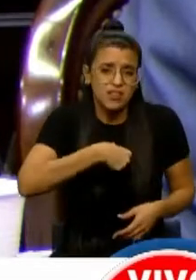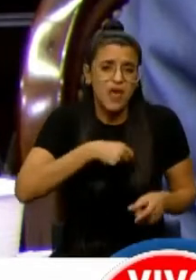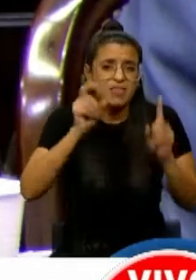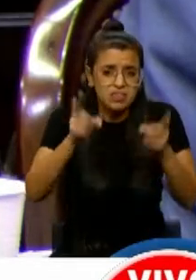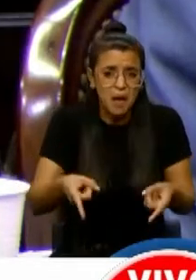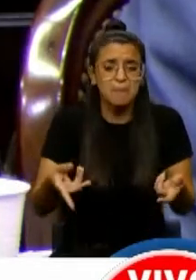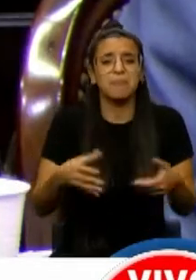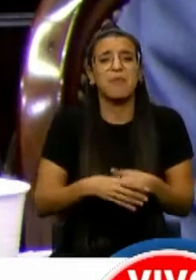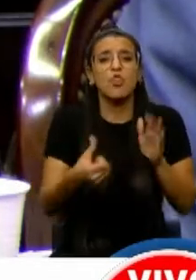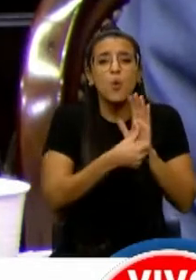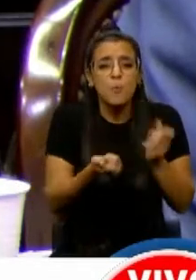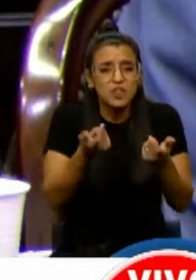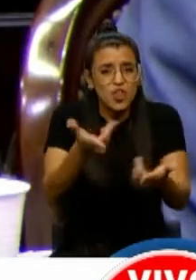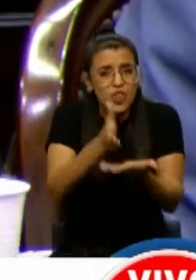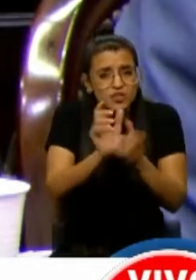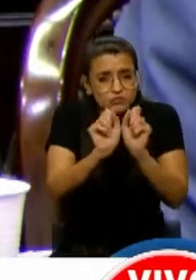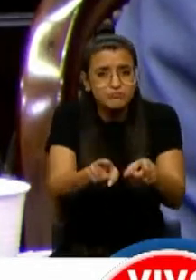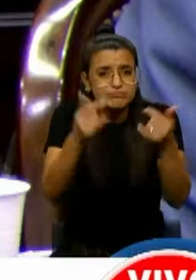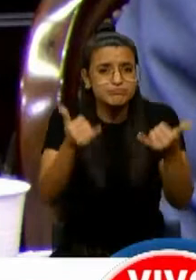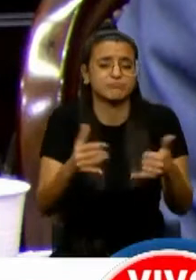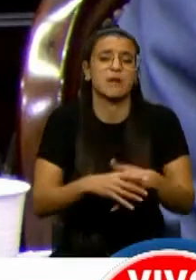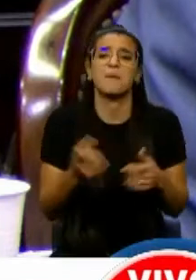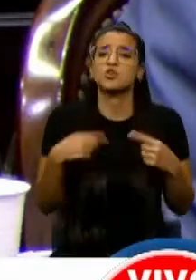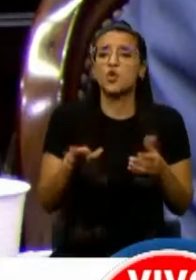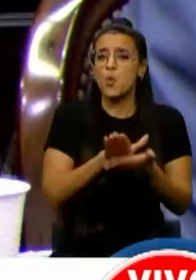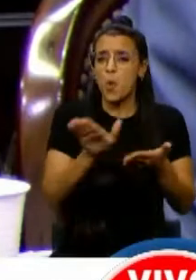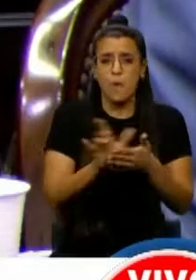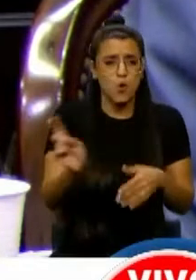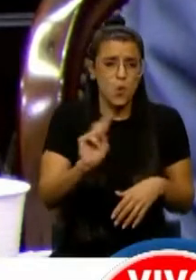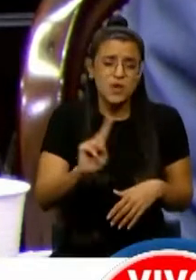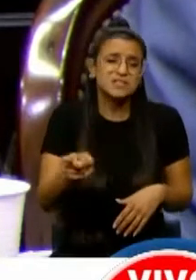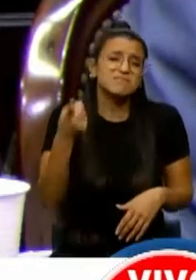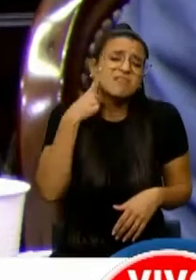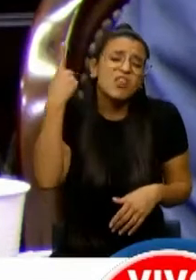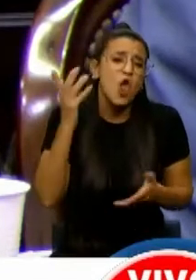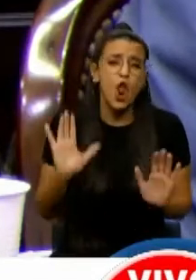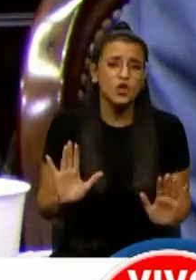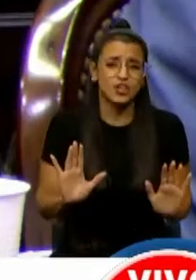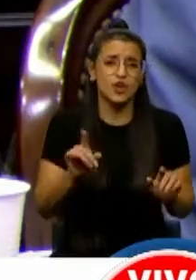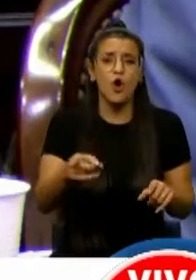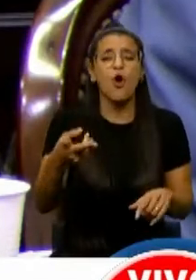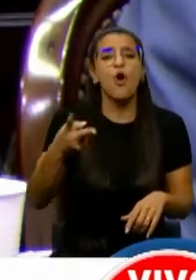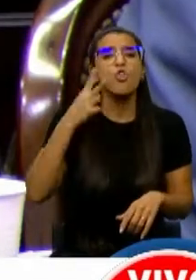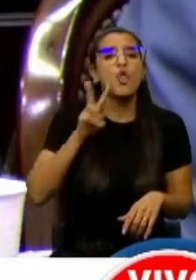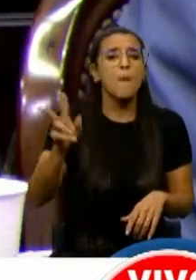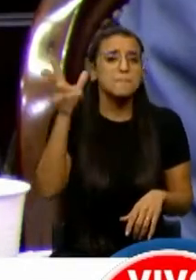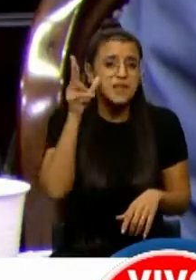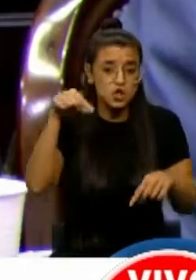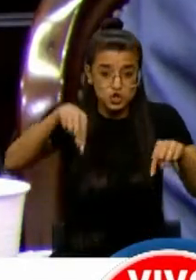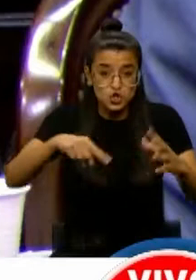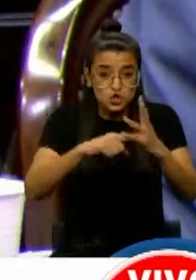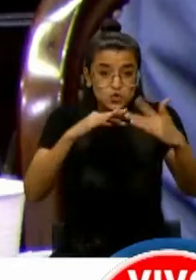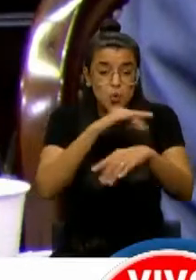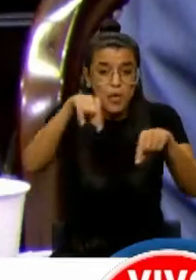a darle un documento. Pero esto no es nuevo, porque esto es ideológico. En el 2008, en esta